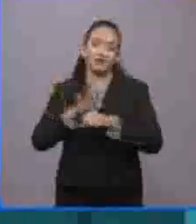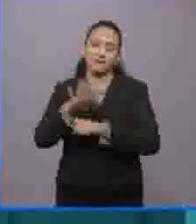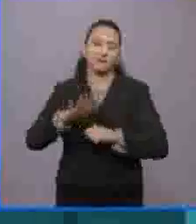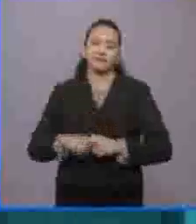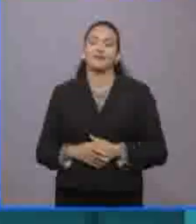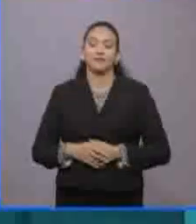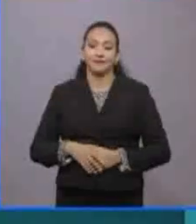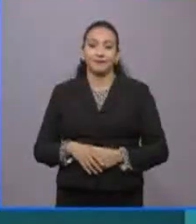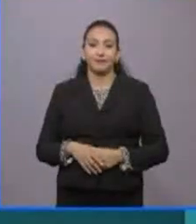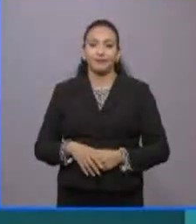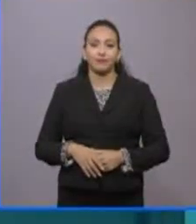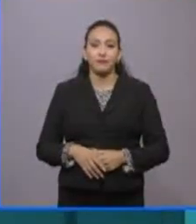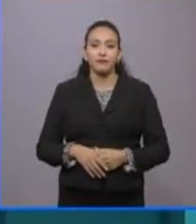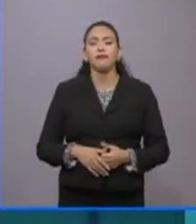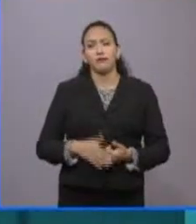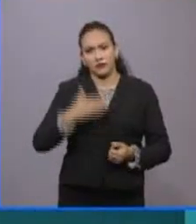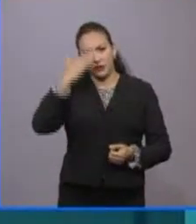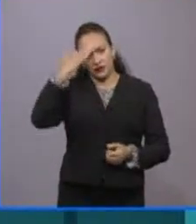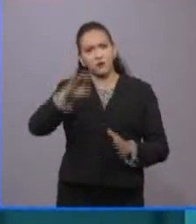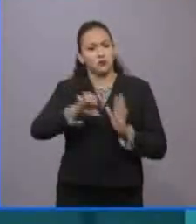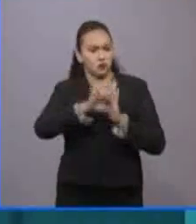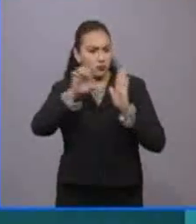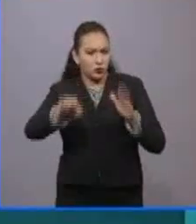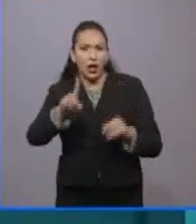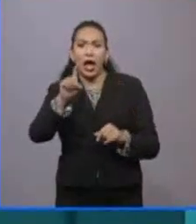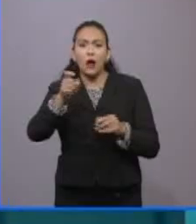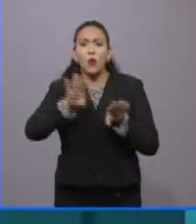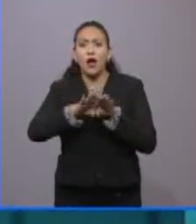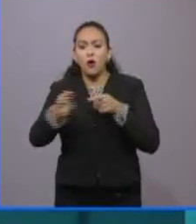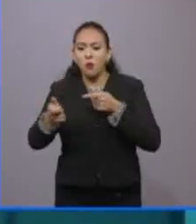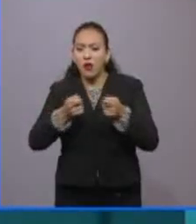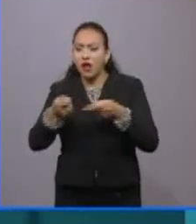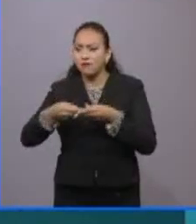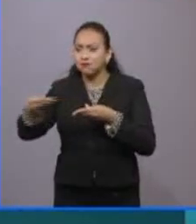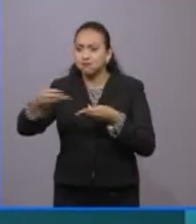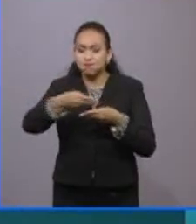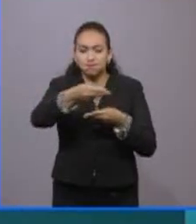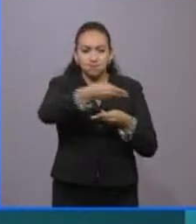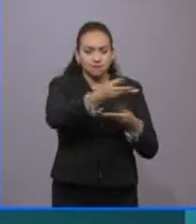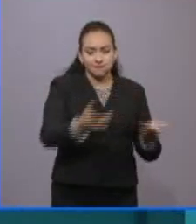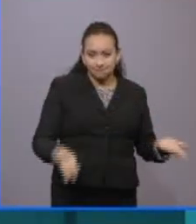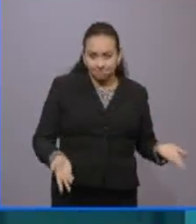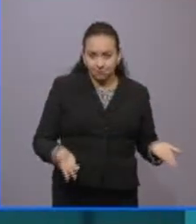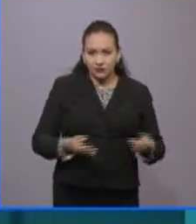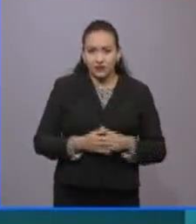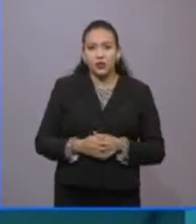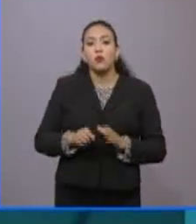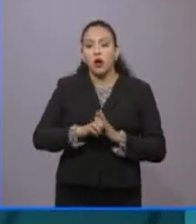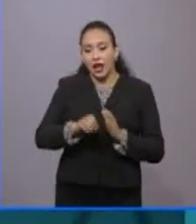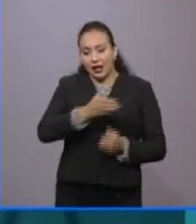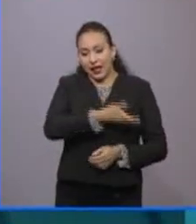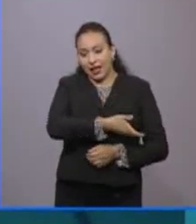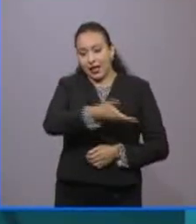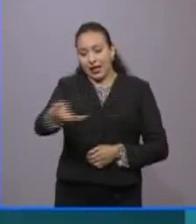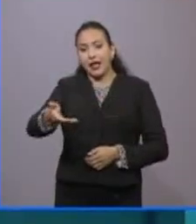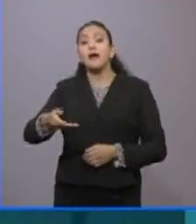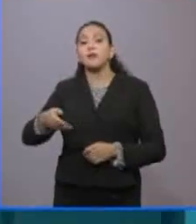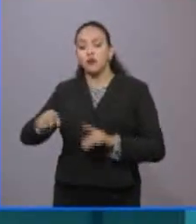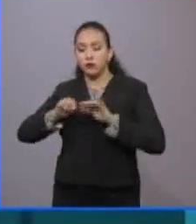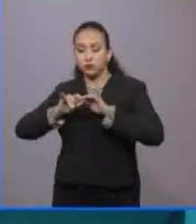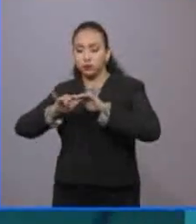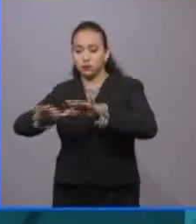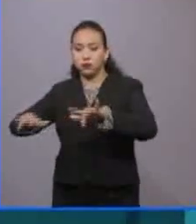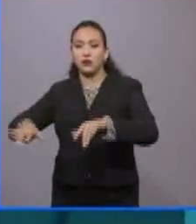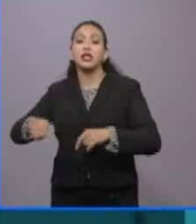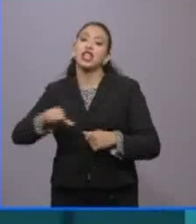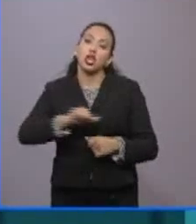Sabemos también la distribución del uso del agua, que pues gran parte se va al sector agropecuario y el 14% al uso público,